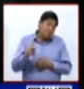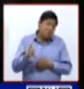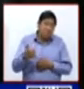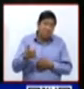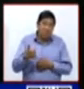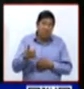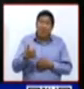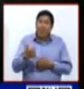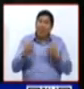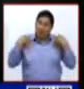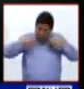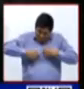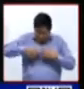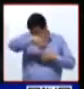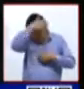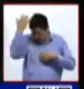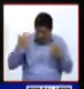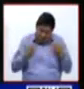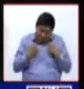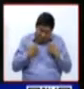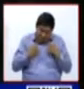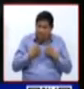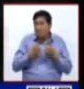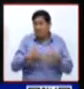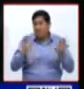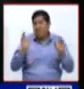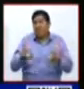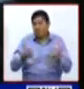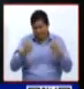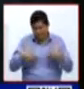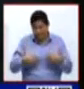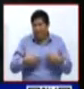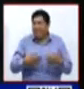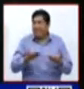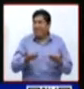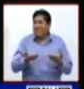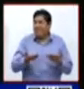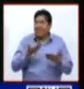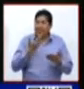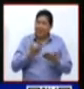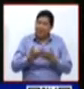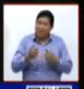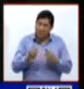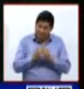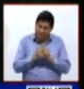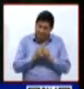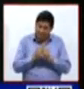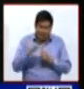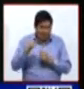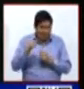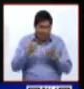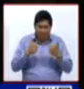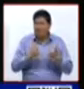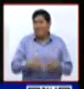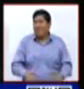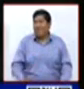era de, pero abrígate bien, está haciendo frío. Y la abrigué y ya, estamos acá. Una buena compañía. Sí, una excelente